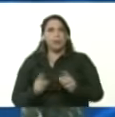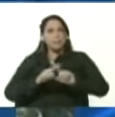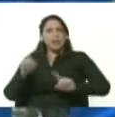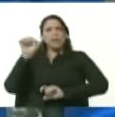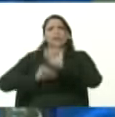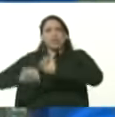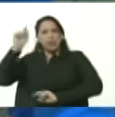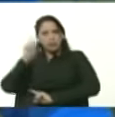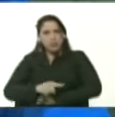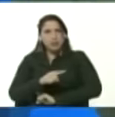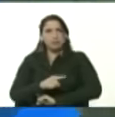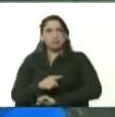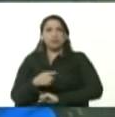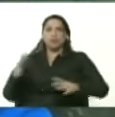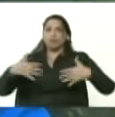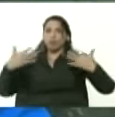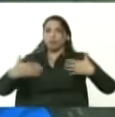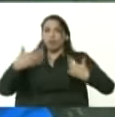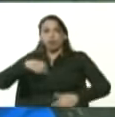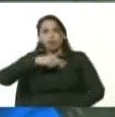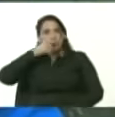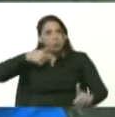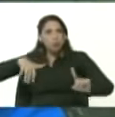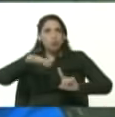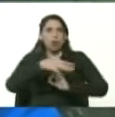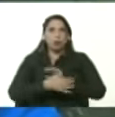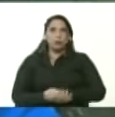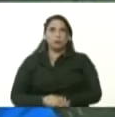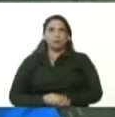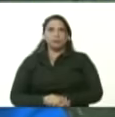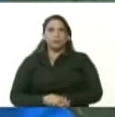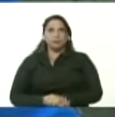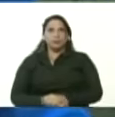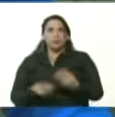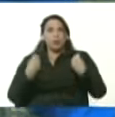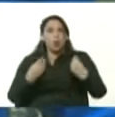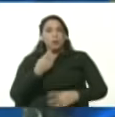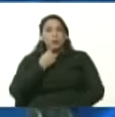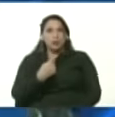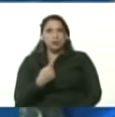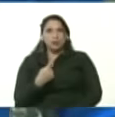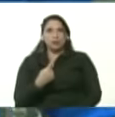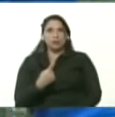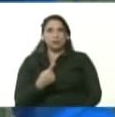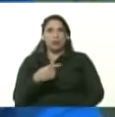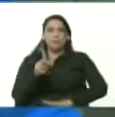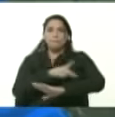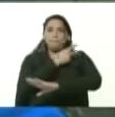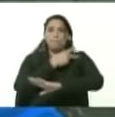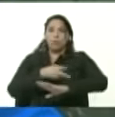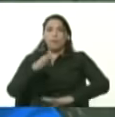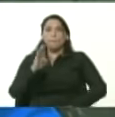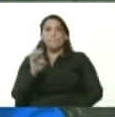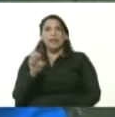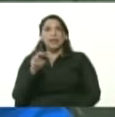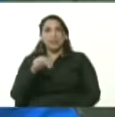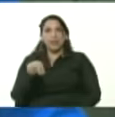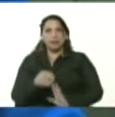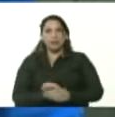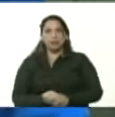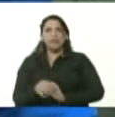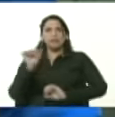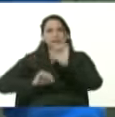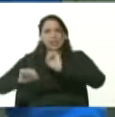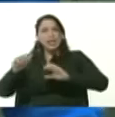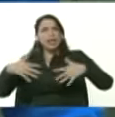defender también la alegría de nuestros pueblos. Como decía el poeta Benedetti, defender la